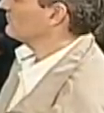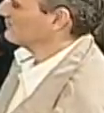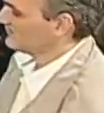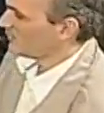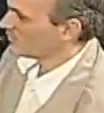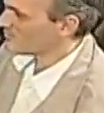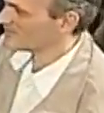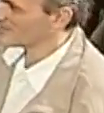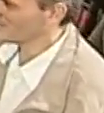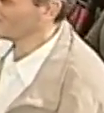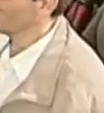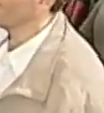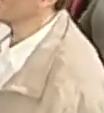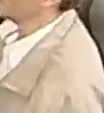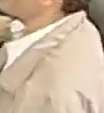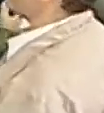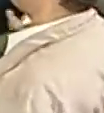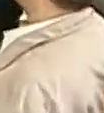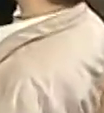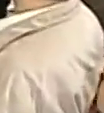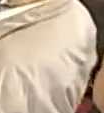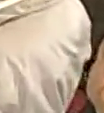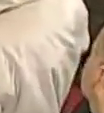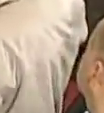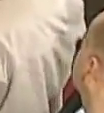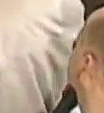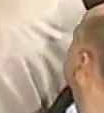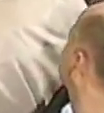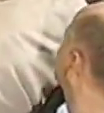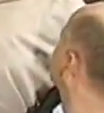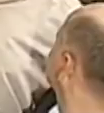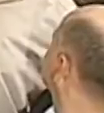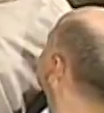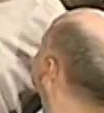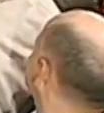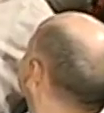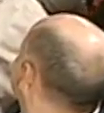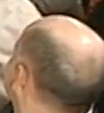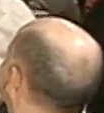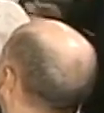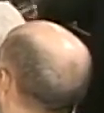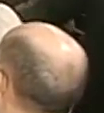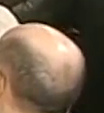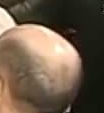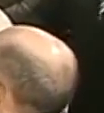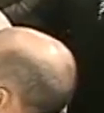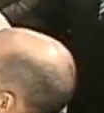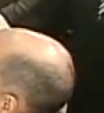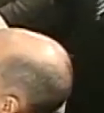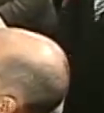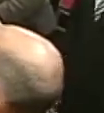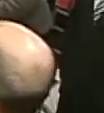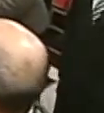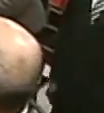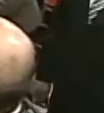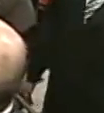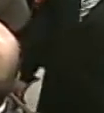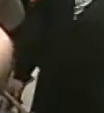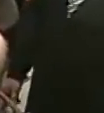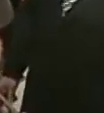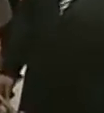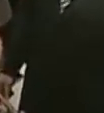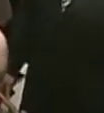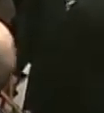y eficiencia entre los gobernadores de la revolución, gobernadores también que han sido electos en esa